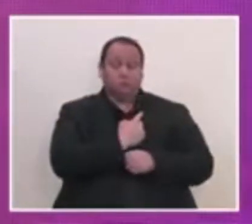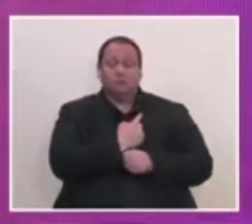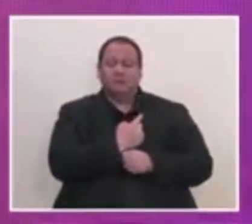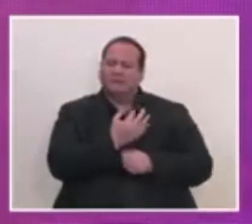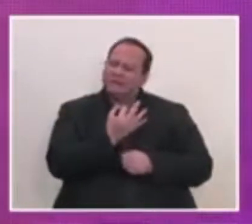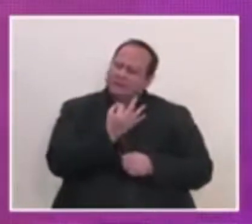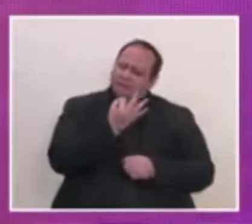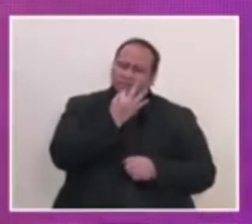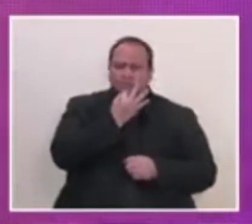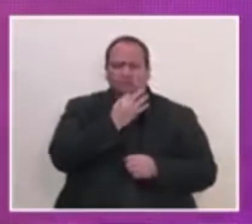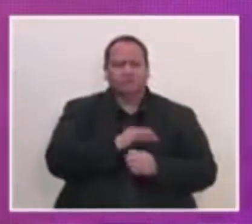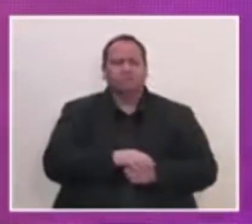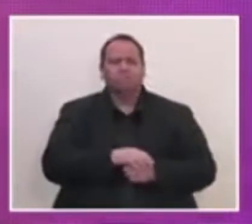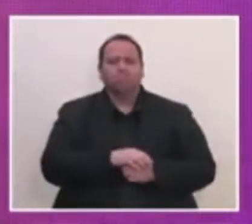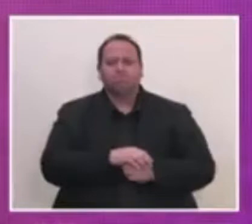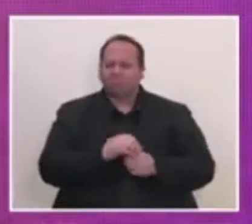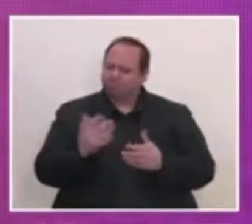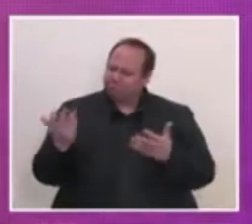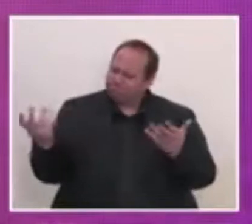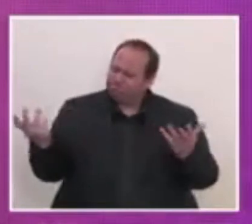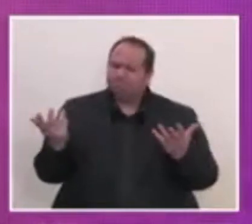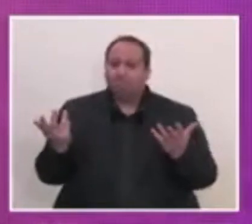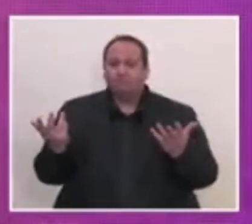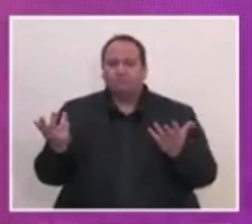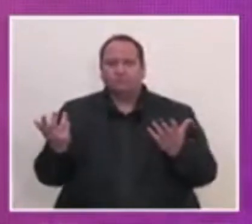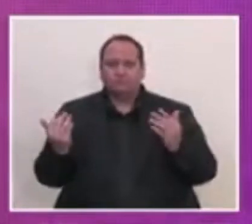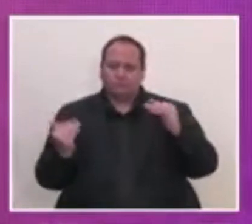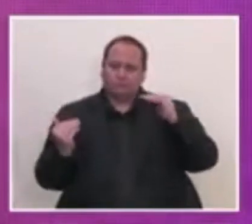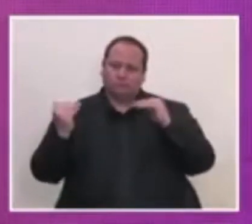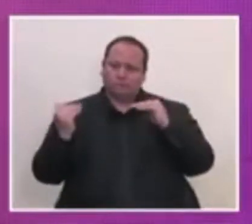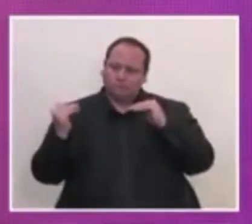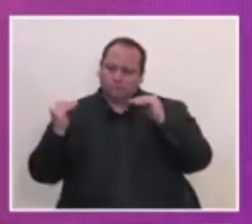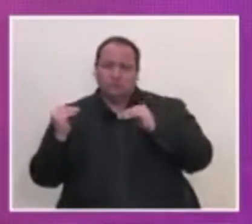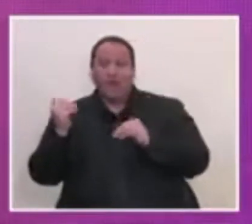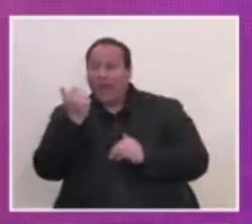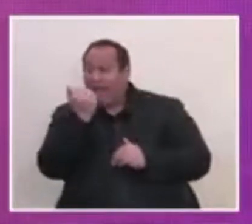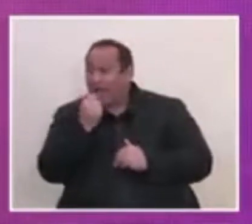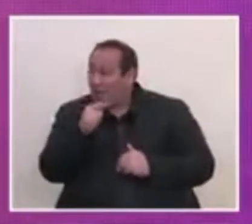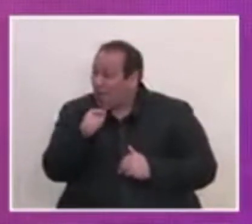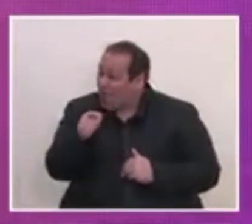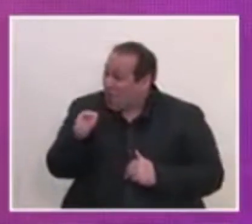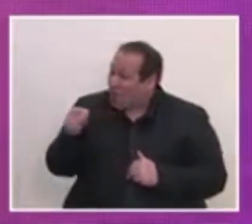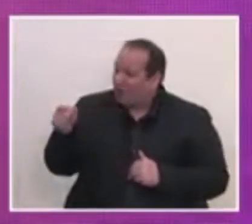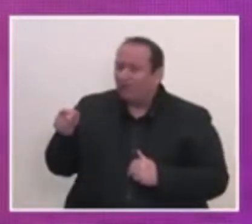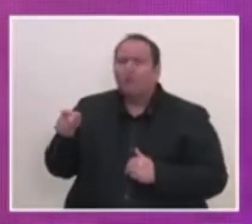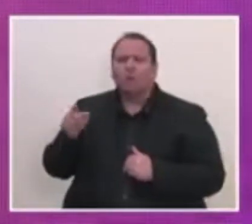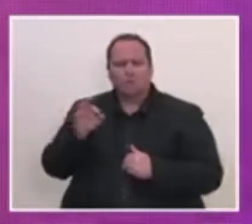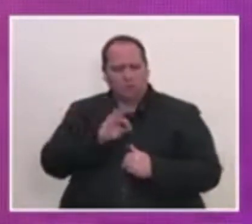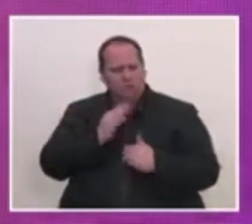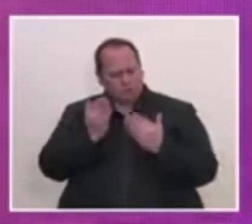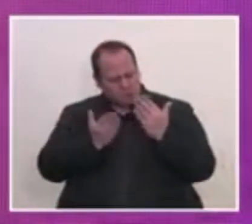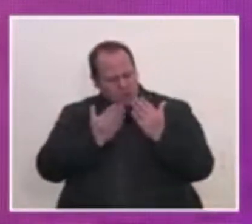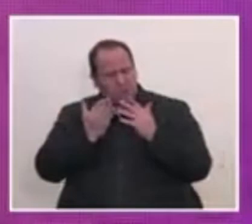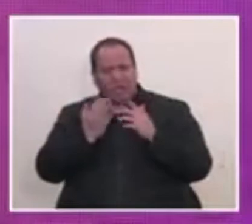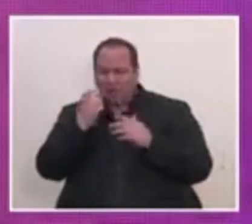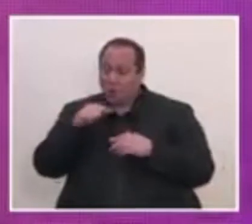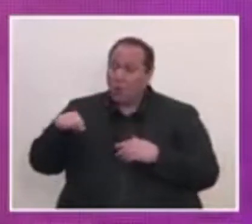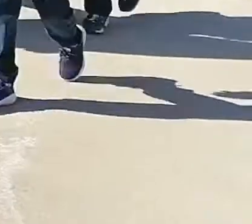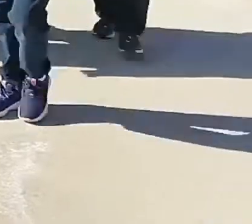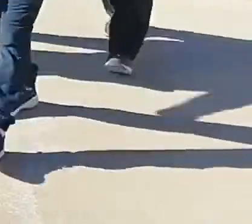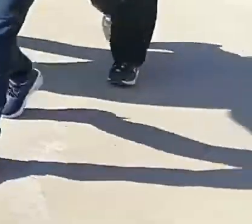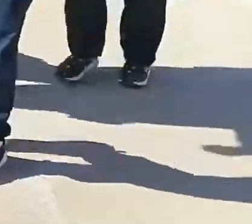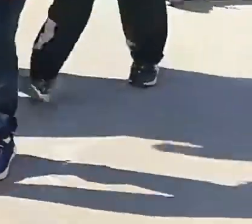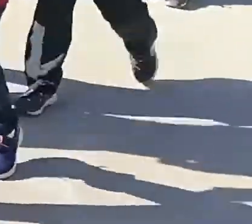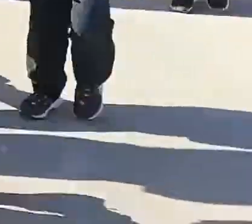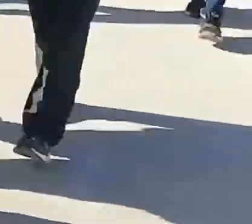inmediatamente recuperar acciones compensatorias para que esos alumnos pudieran tener en esa escuela que ya